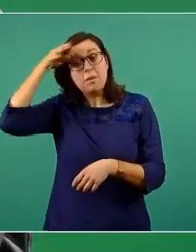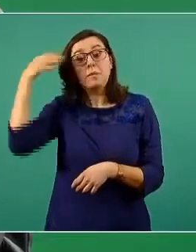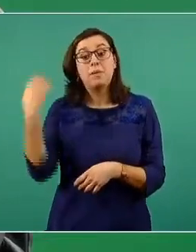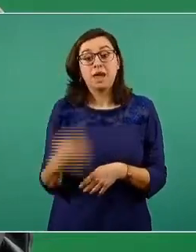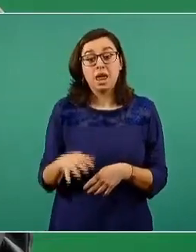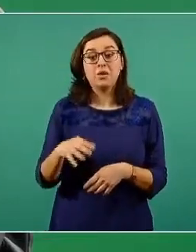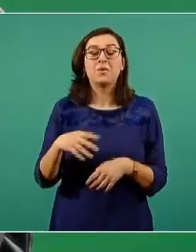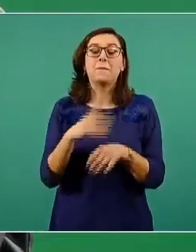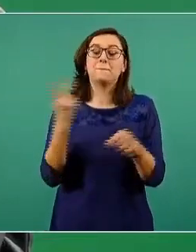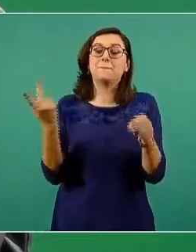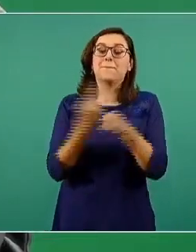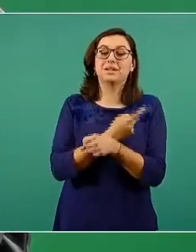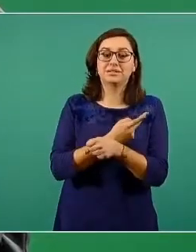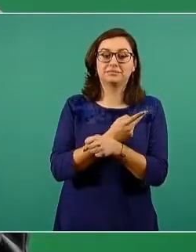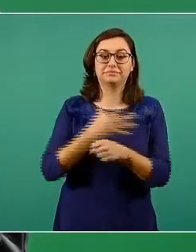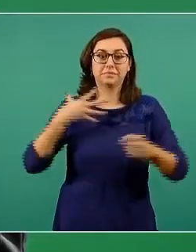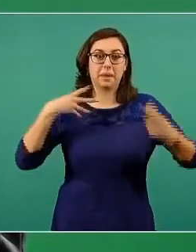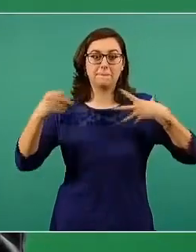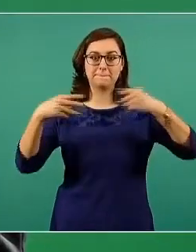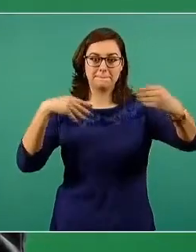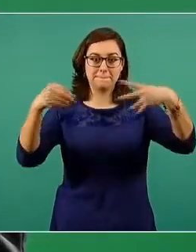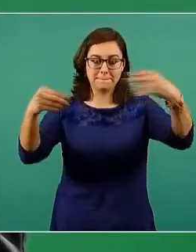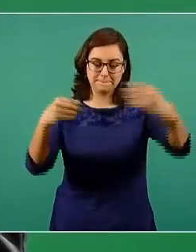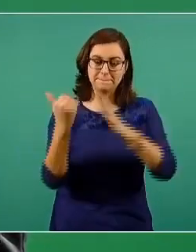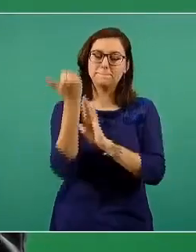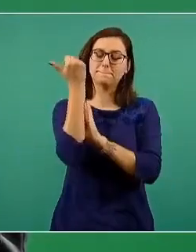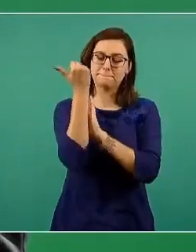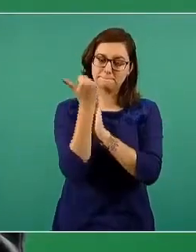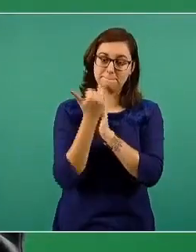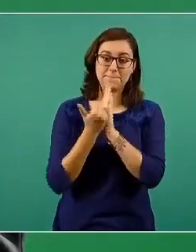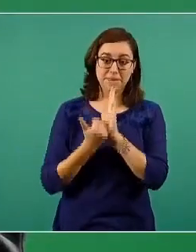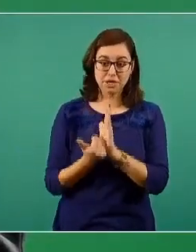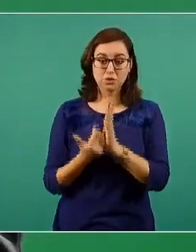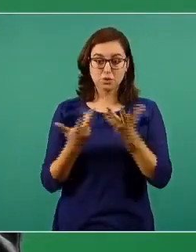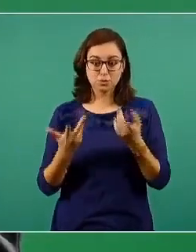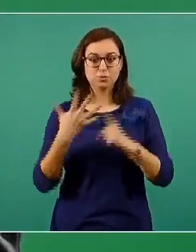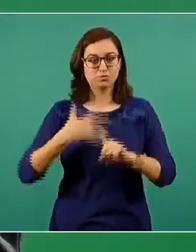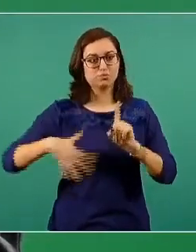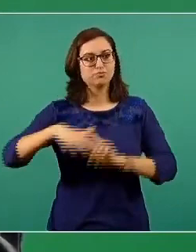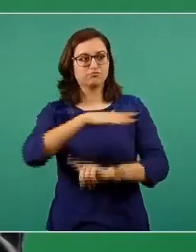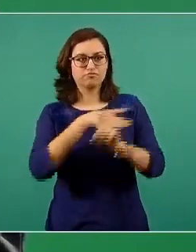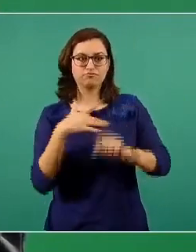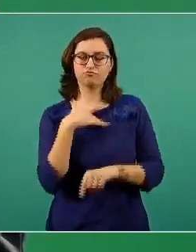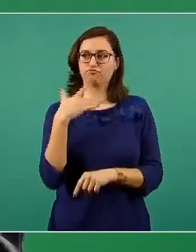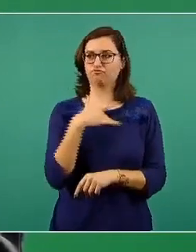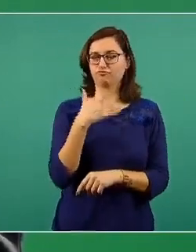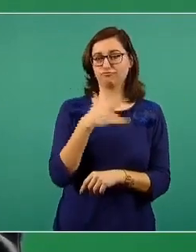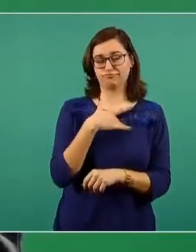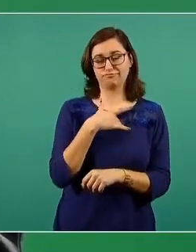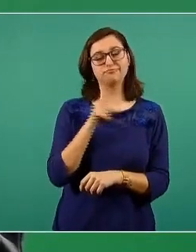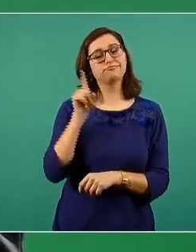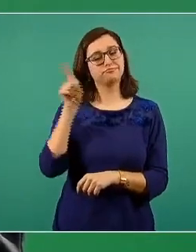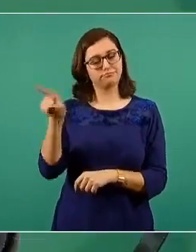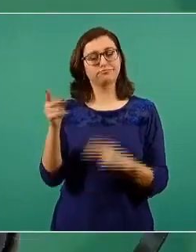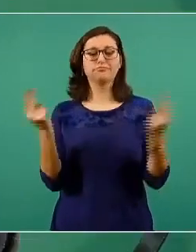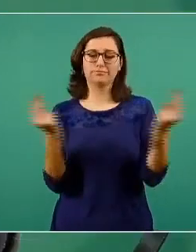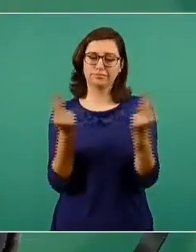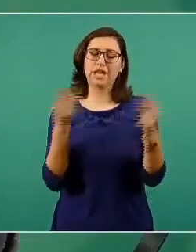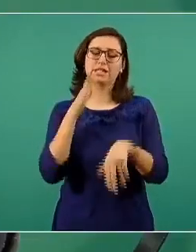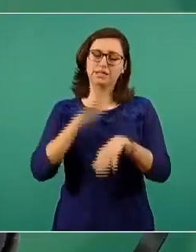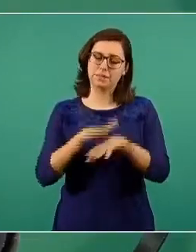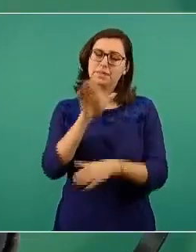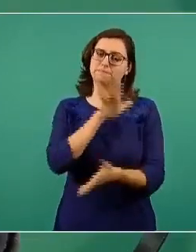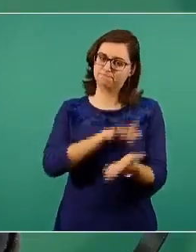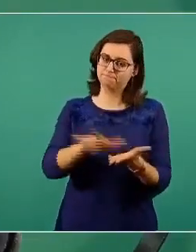las intensidades epidémicas. Y eso hace un escenario de obvia resolución que en este momento hay que priorizar el apoyo